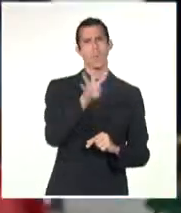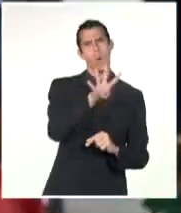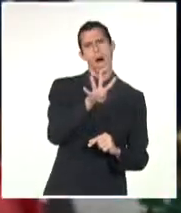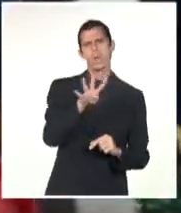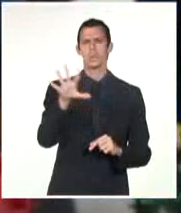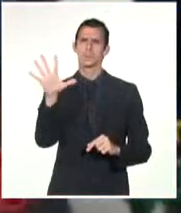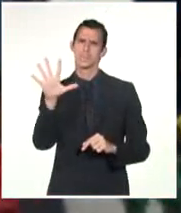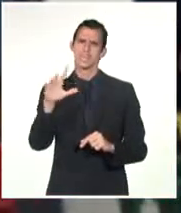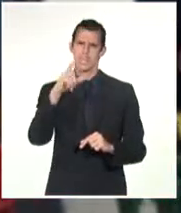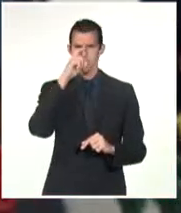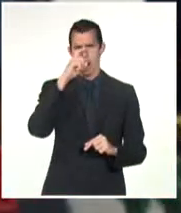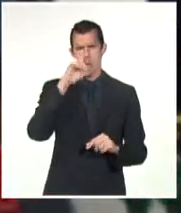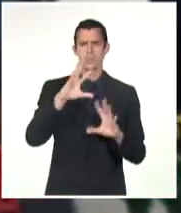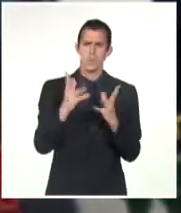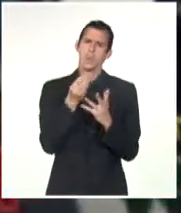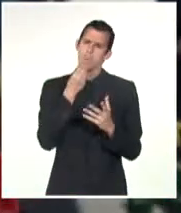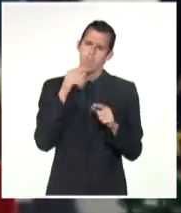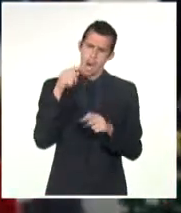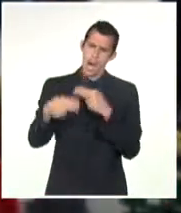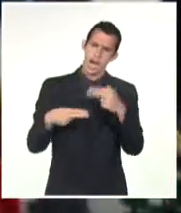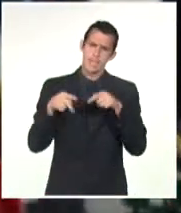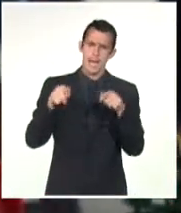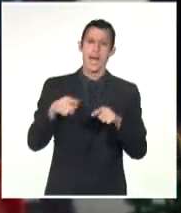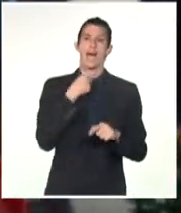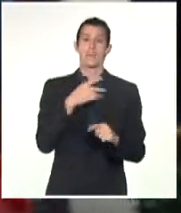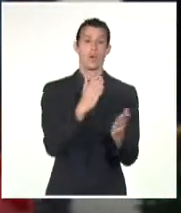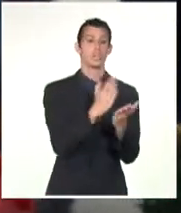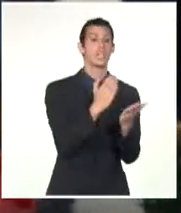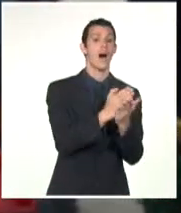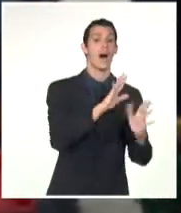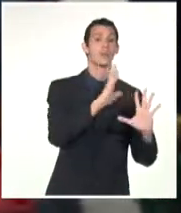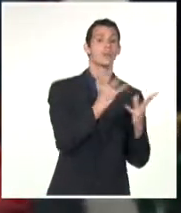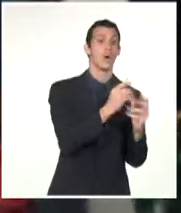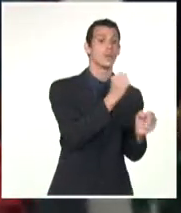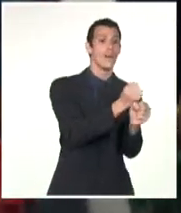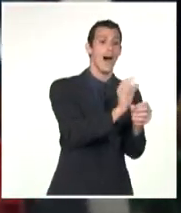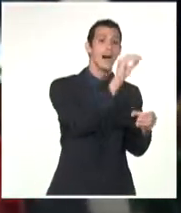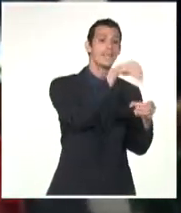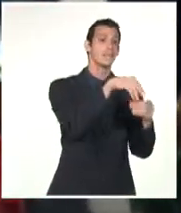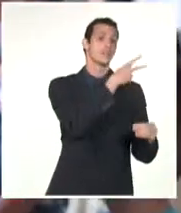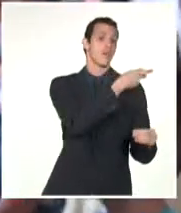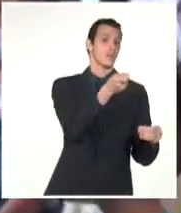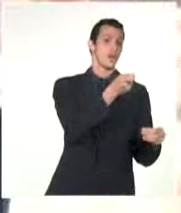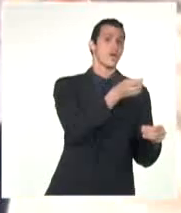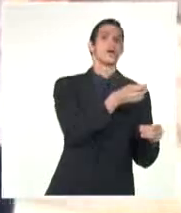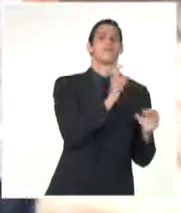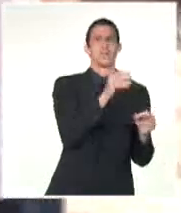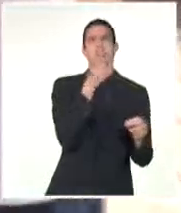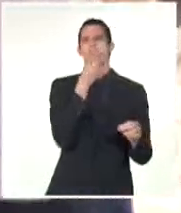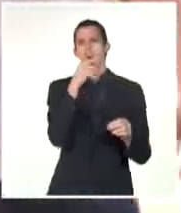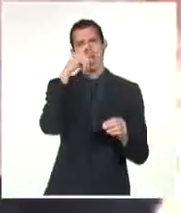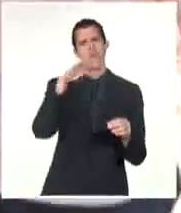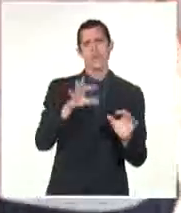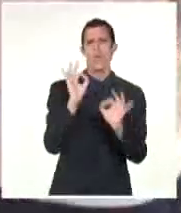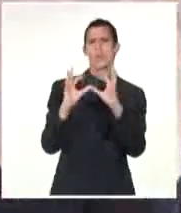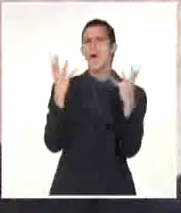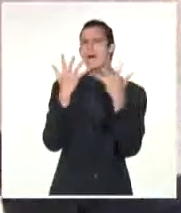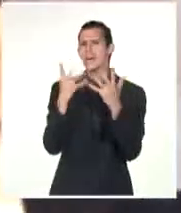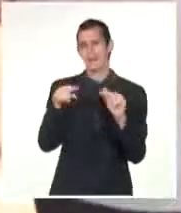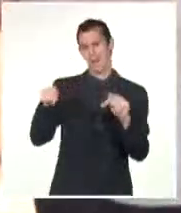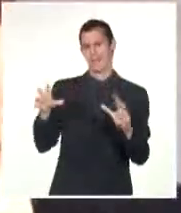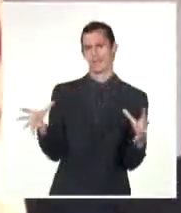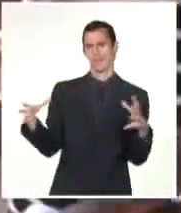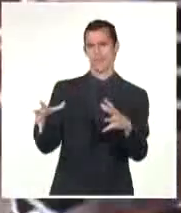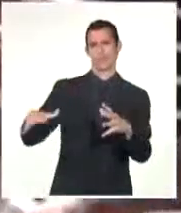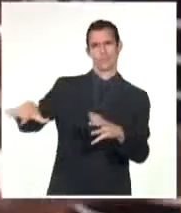trabajadoras de Educación con ellos compartió Alejandro Gil Fernández Vice Primer Ministro y titular de economía y planificación hasta el margen de transformación en la